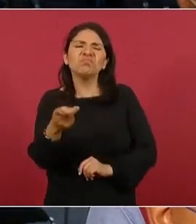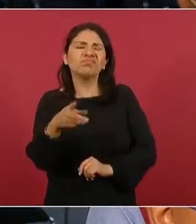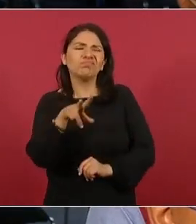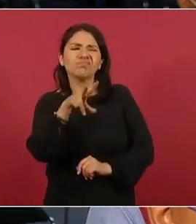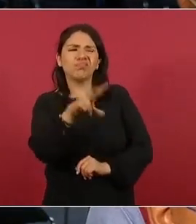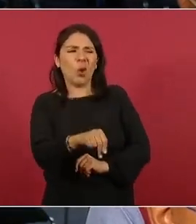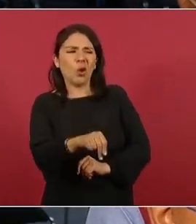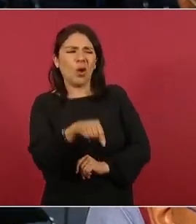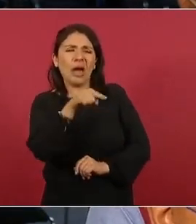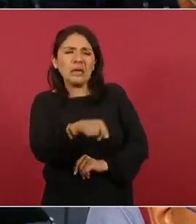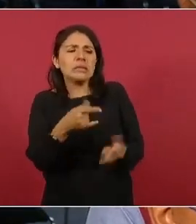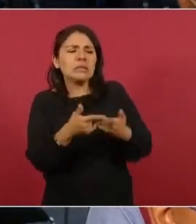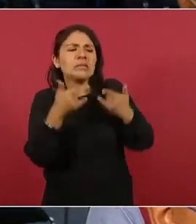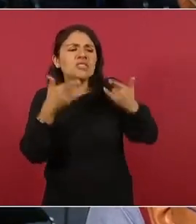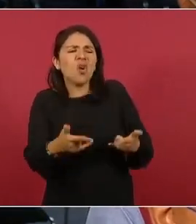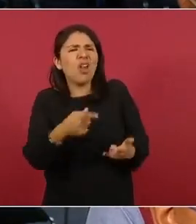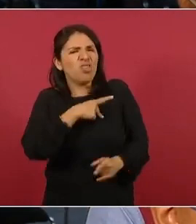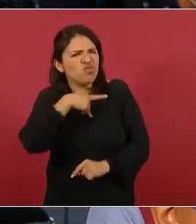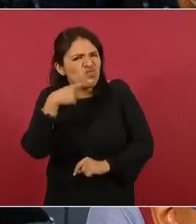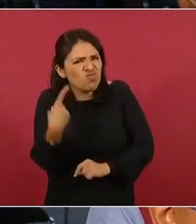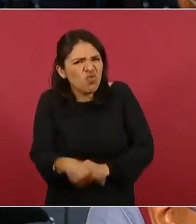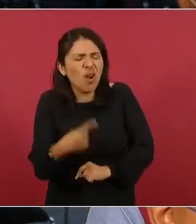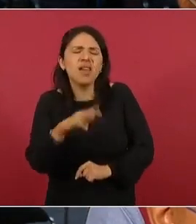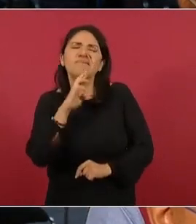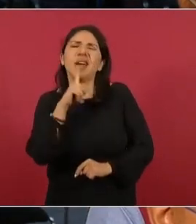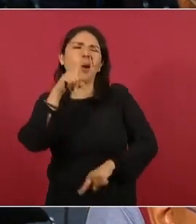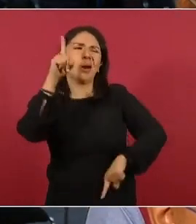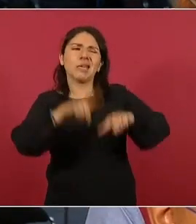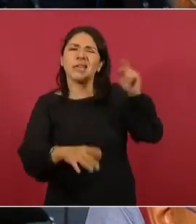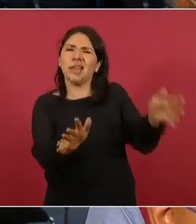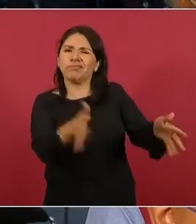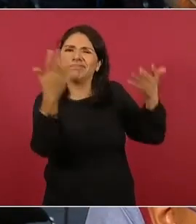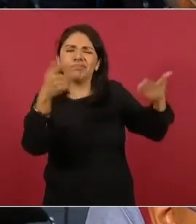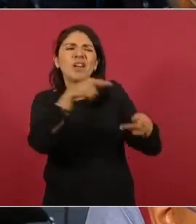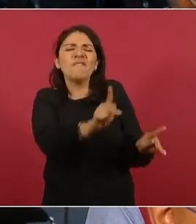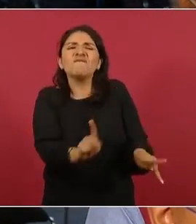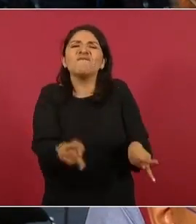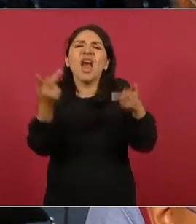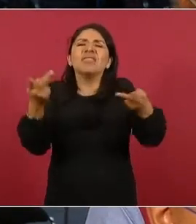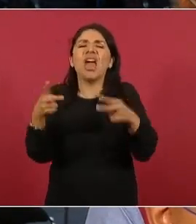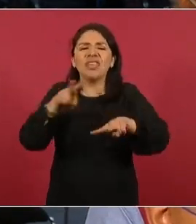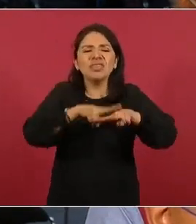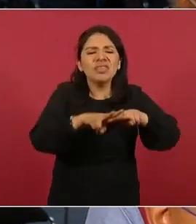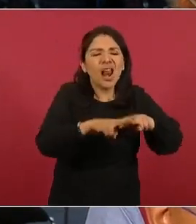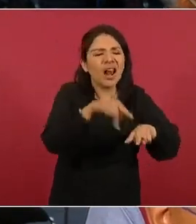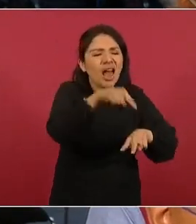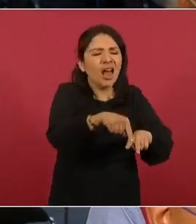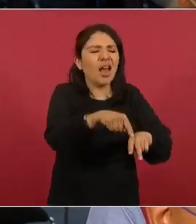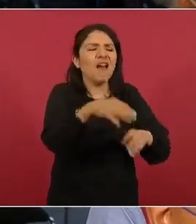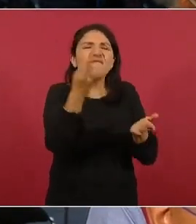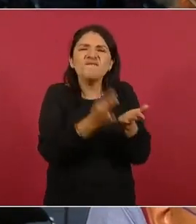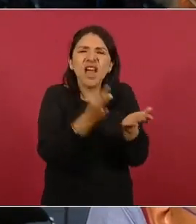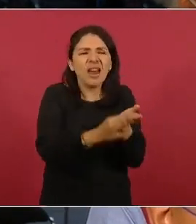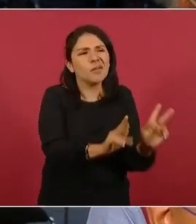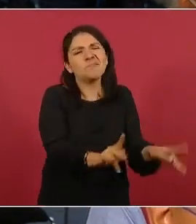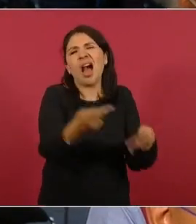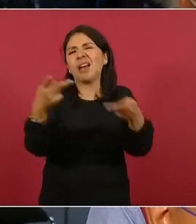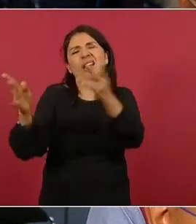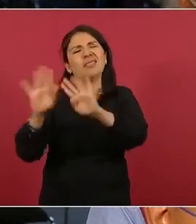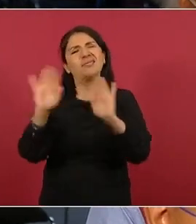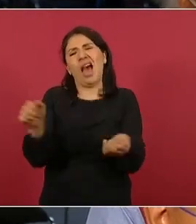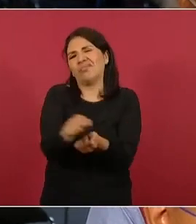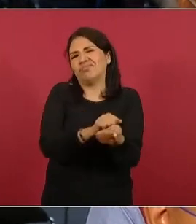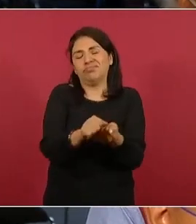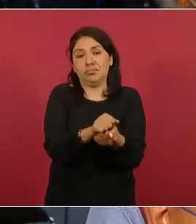no, pues esto es una historia de dolor, mejor la quitamos y vendemos como chatarra las vías y todo. Pero entonces toda